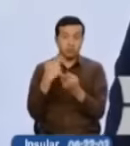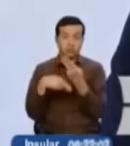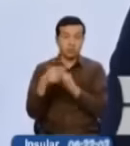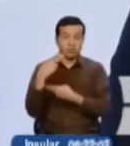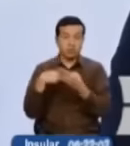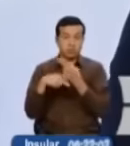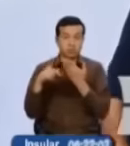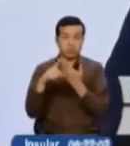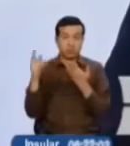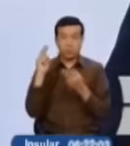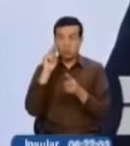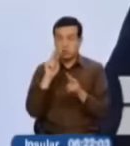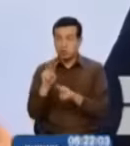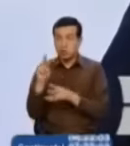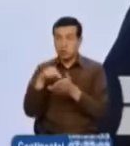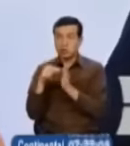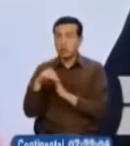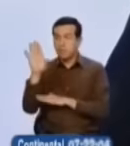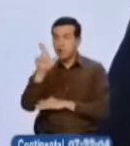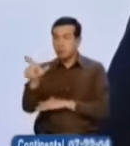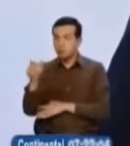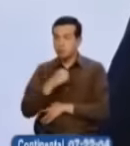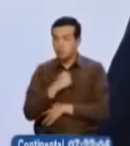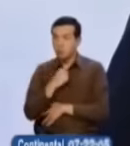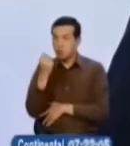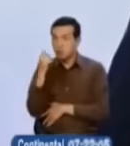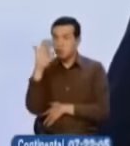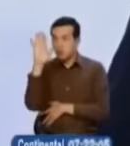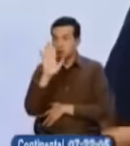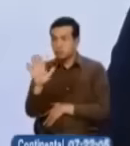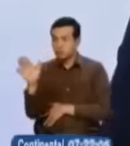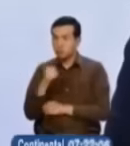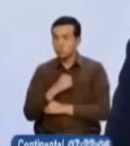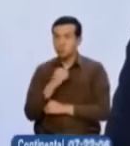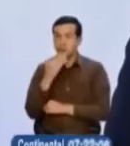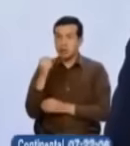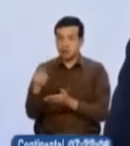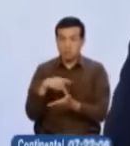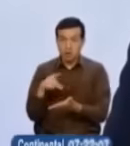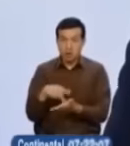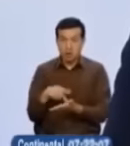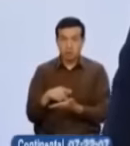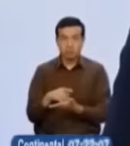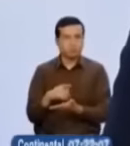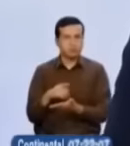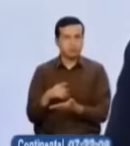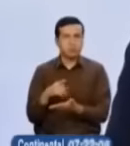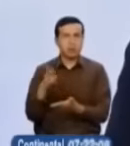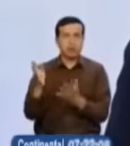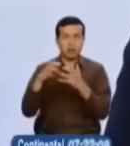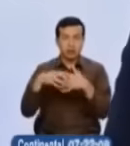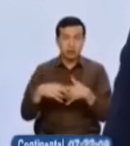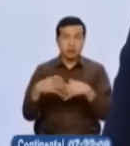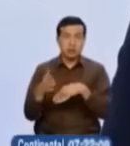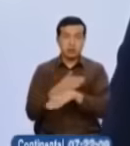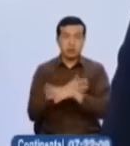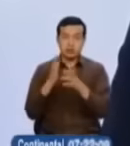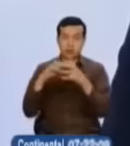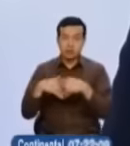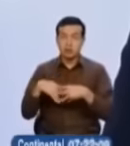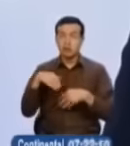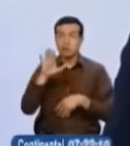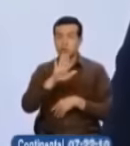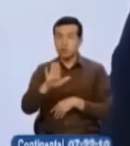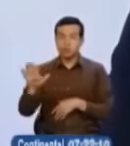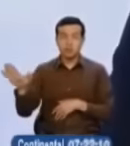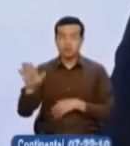financiero, se ha demostrado que no necesariamente los que más tienen, los que tienen garantía, son los mejores pagadores. Y de hecho, en la última crisis financiera se vio que mucha